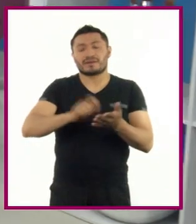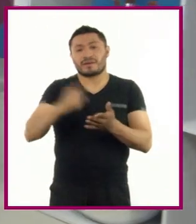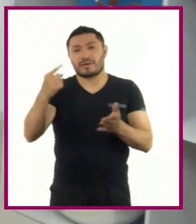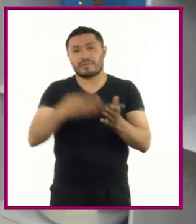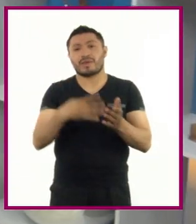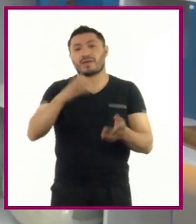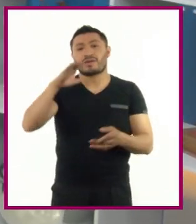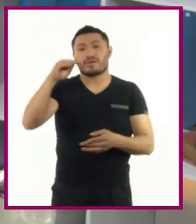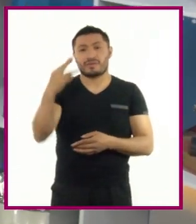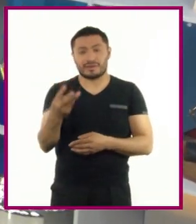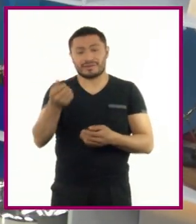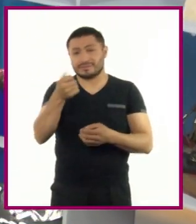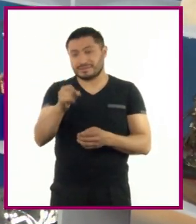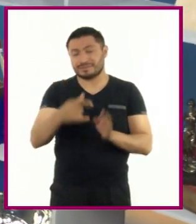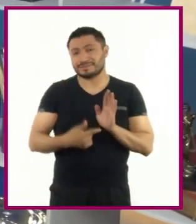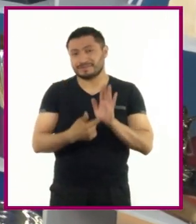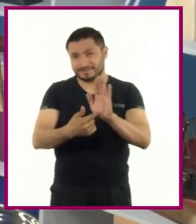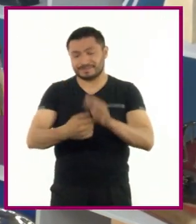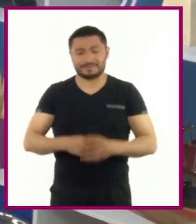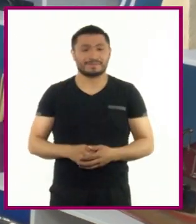así.